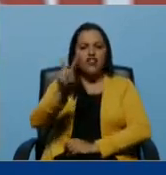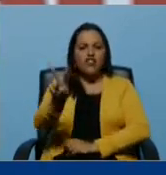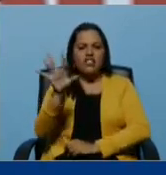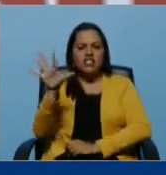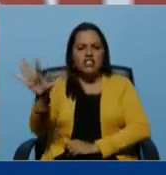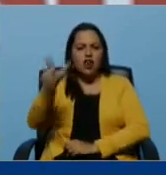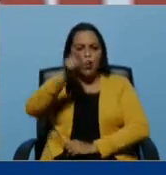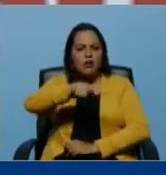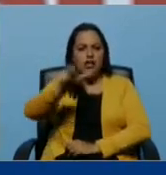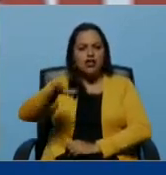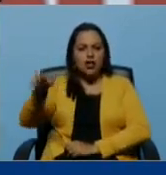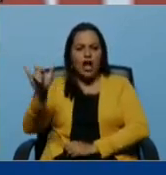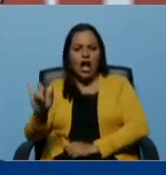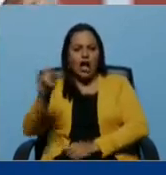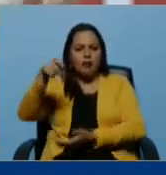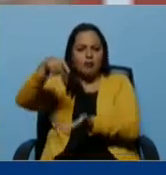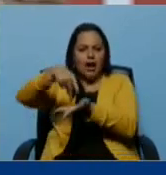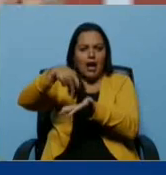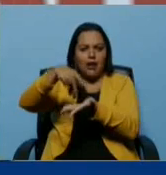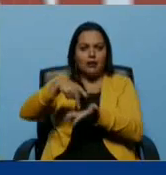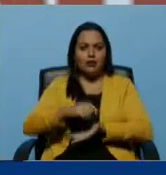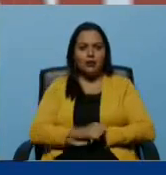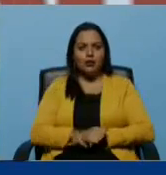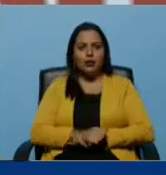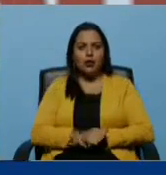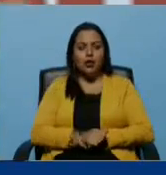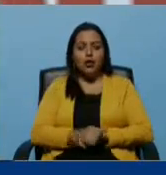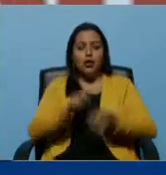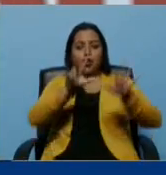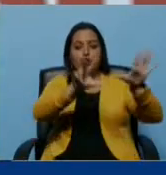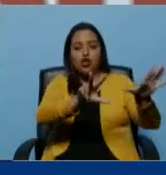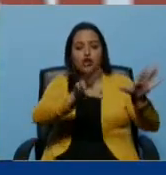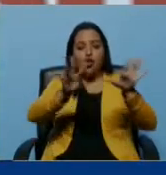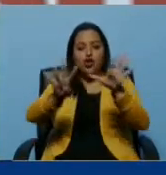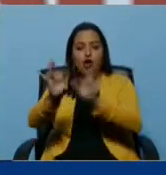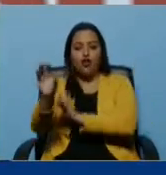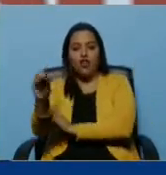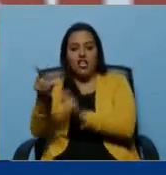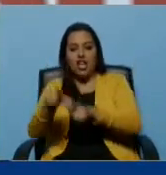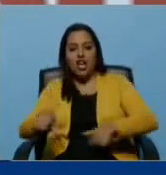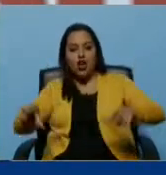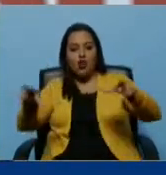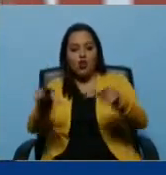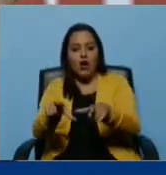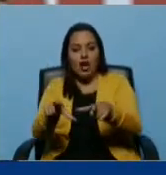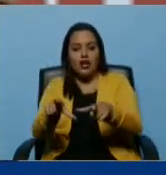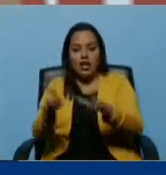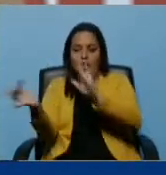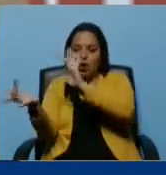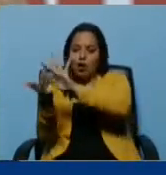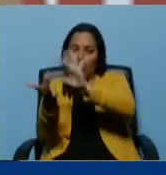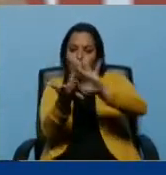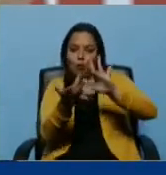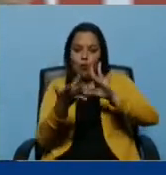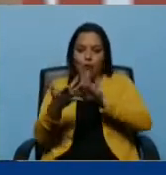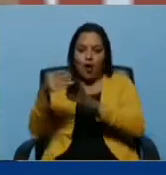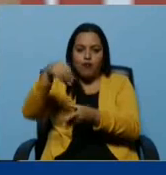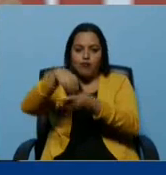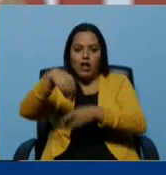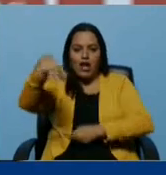325 personas estuvieron presentes y hubo 890 sitios de conexión en los